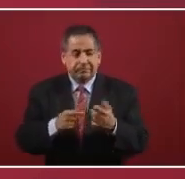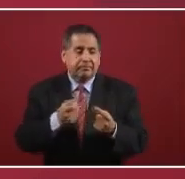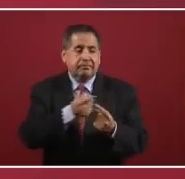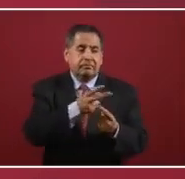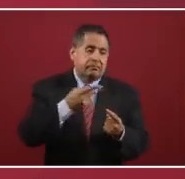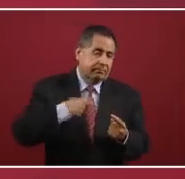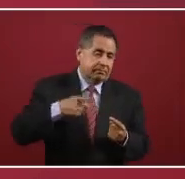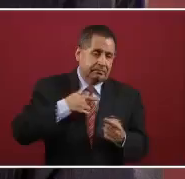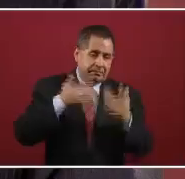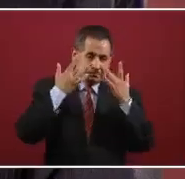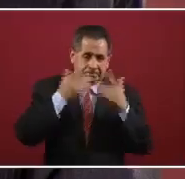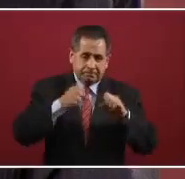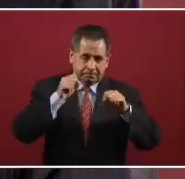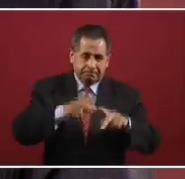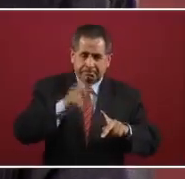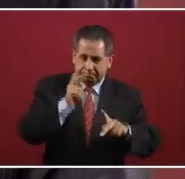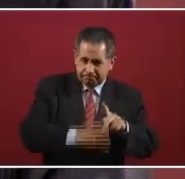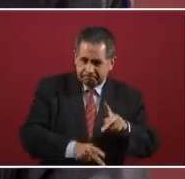desistimientos